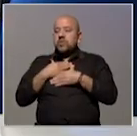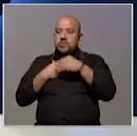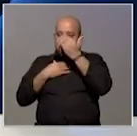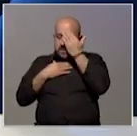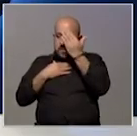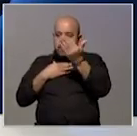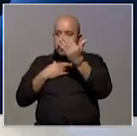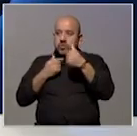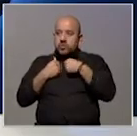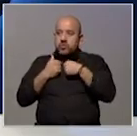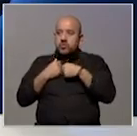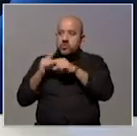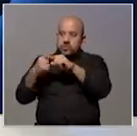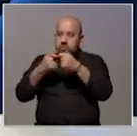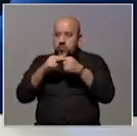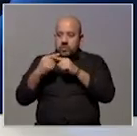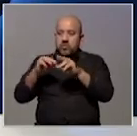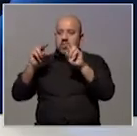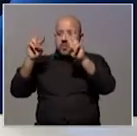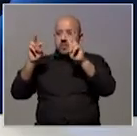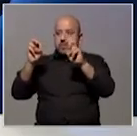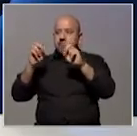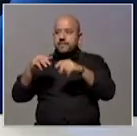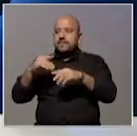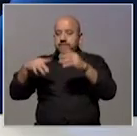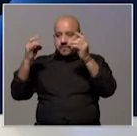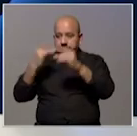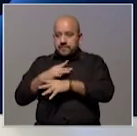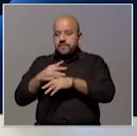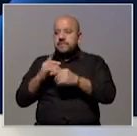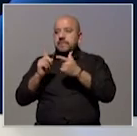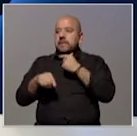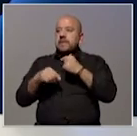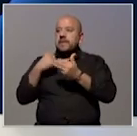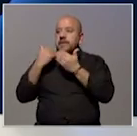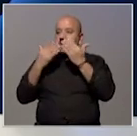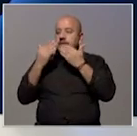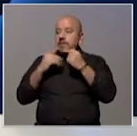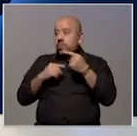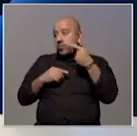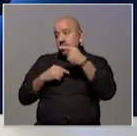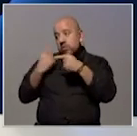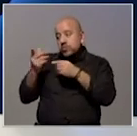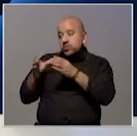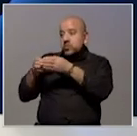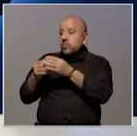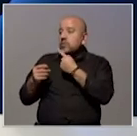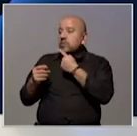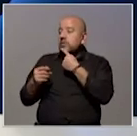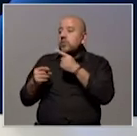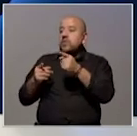frente amplio discutimos el tema después que tenemos una posición también hablamos con la oposición y también con el